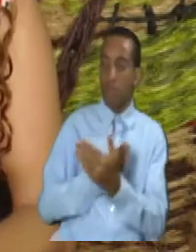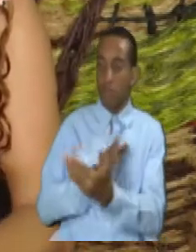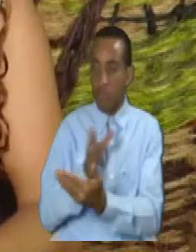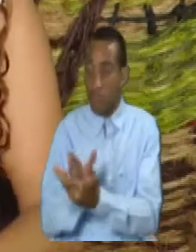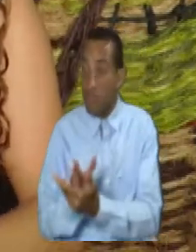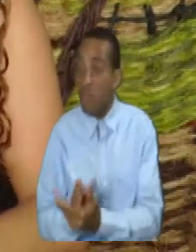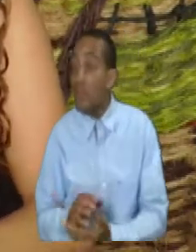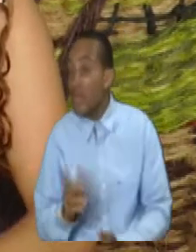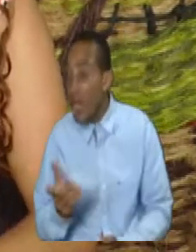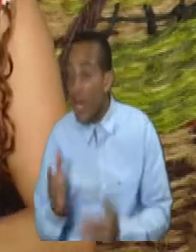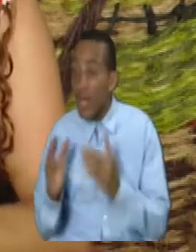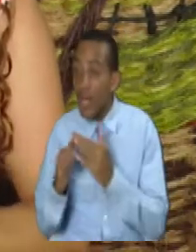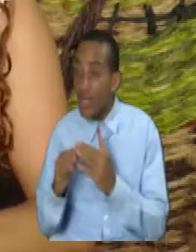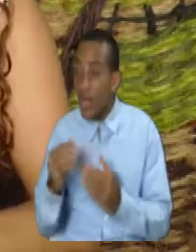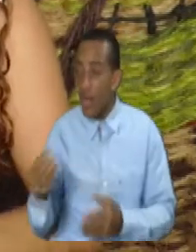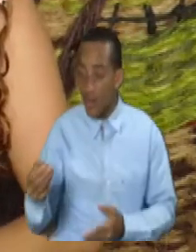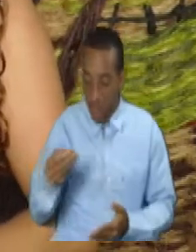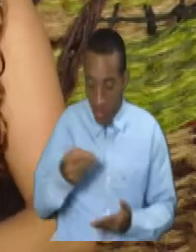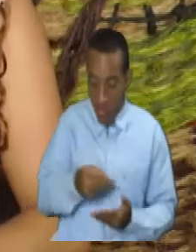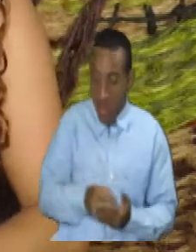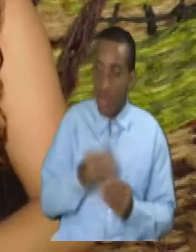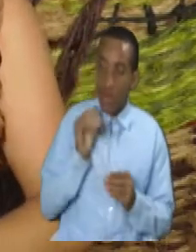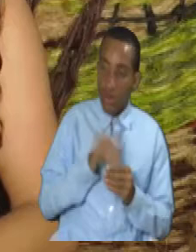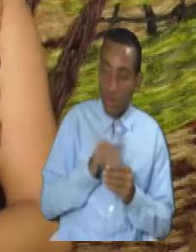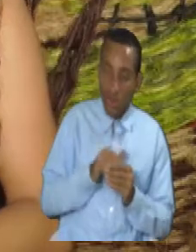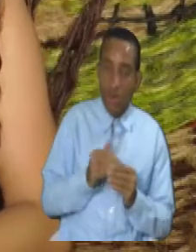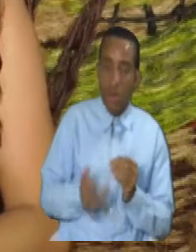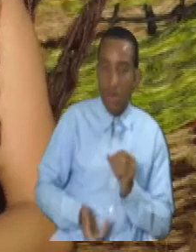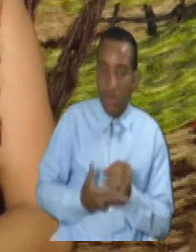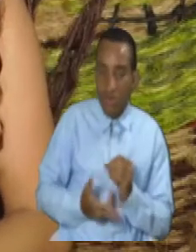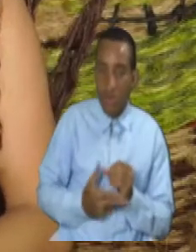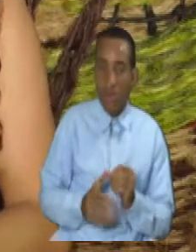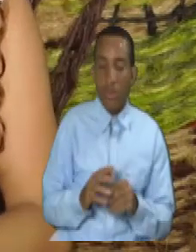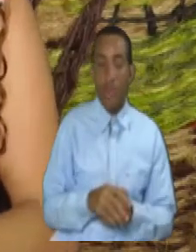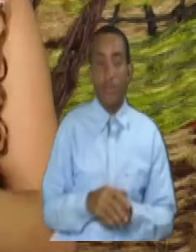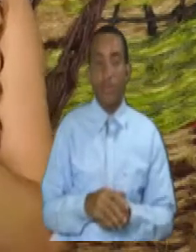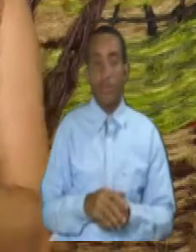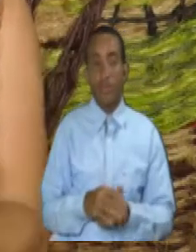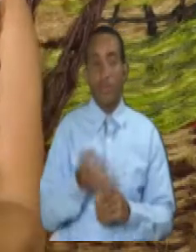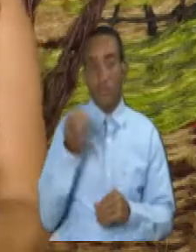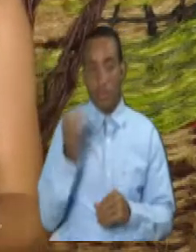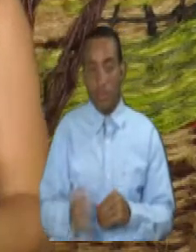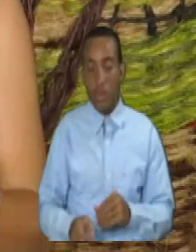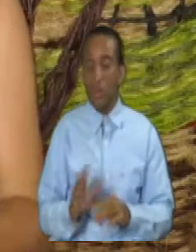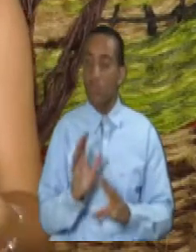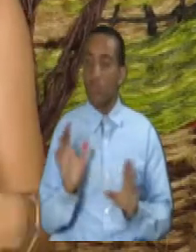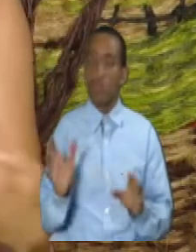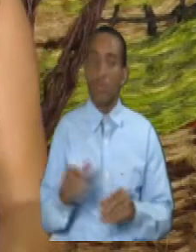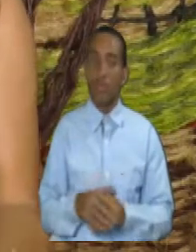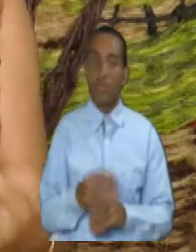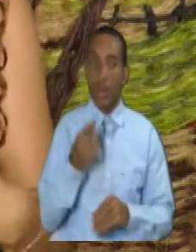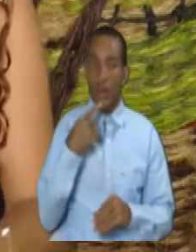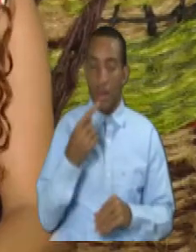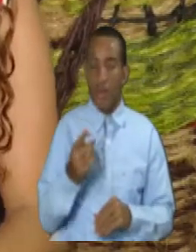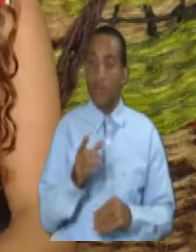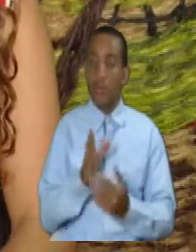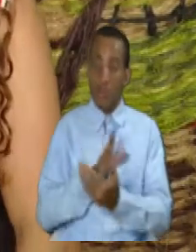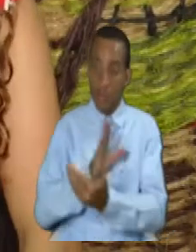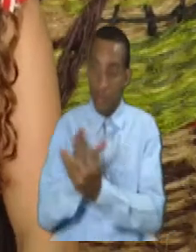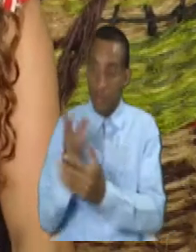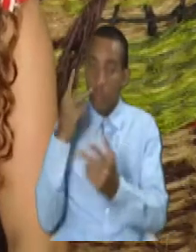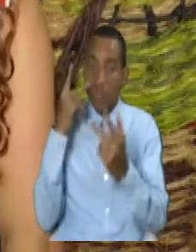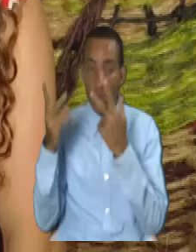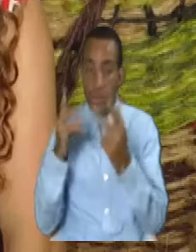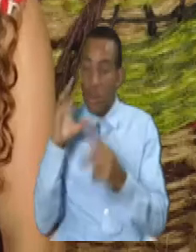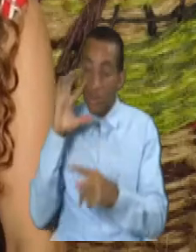recaudo en sus casas, su lugar de trabajo. No es un valor estipulado, pueden ir, ella pues les programa las visitas de acuerdo